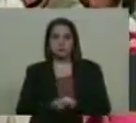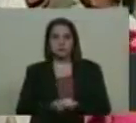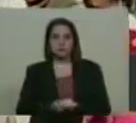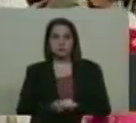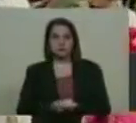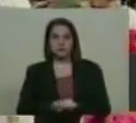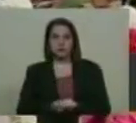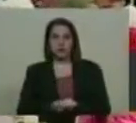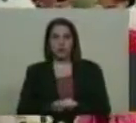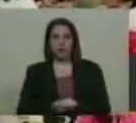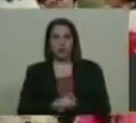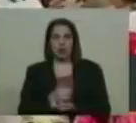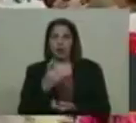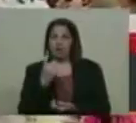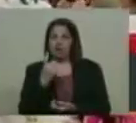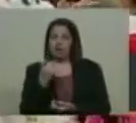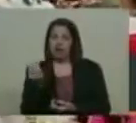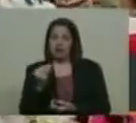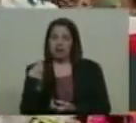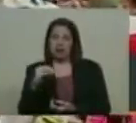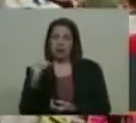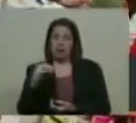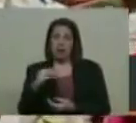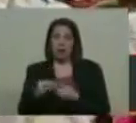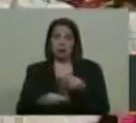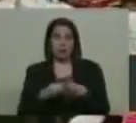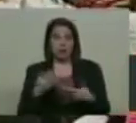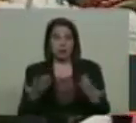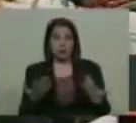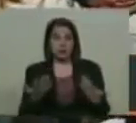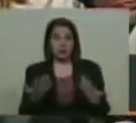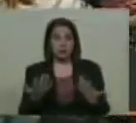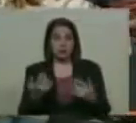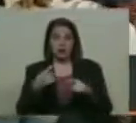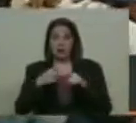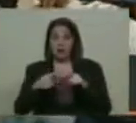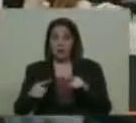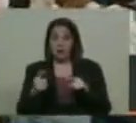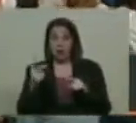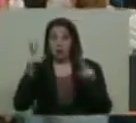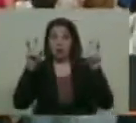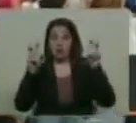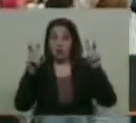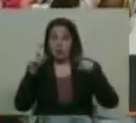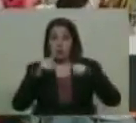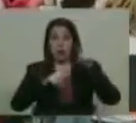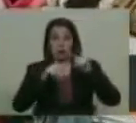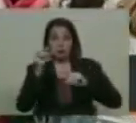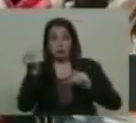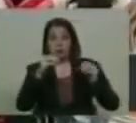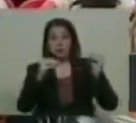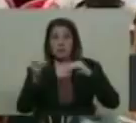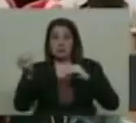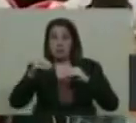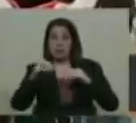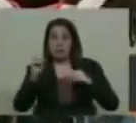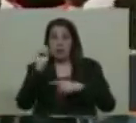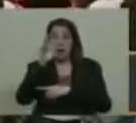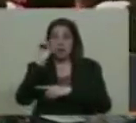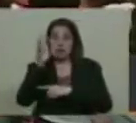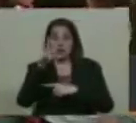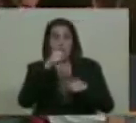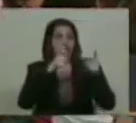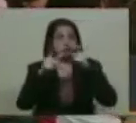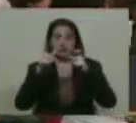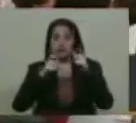Faltan muchas cosas por hacer. Muchas cosas nuevas que están surgiendo de las asambleas de